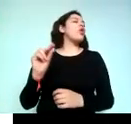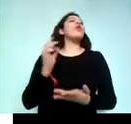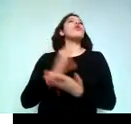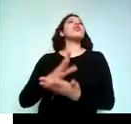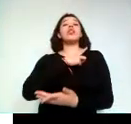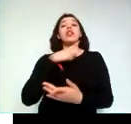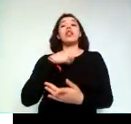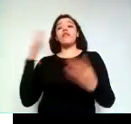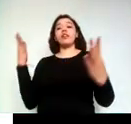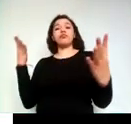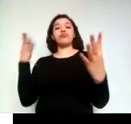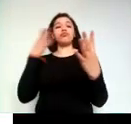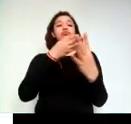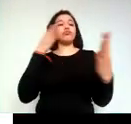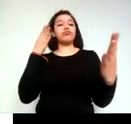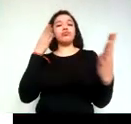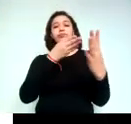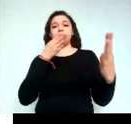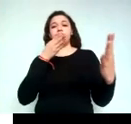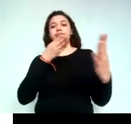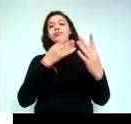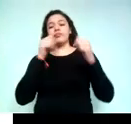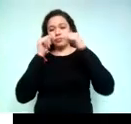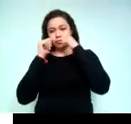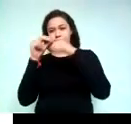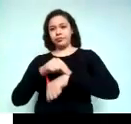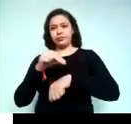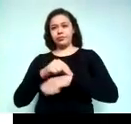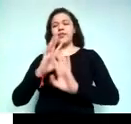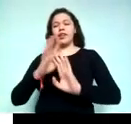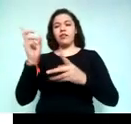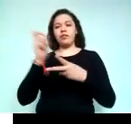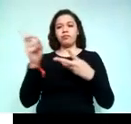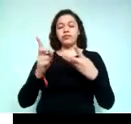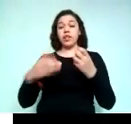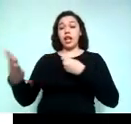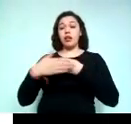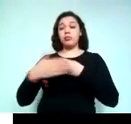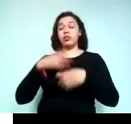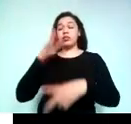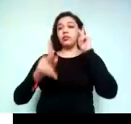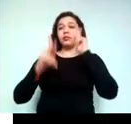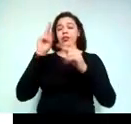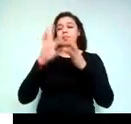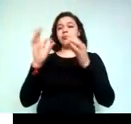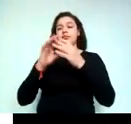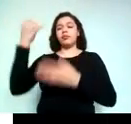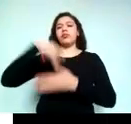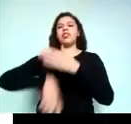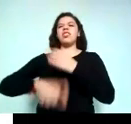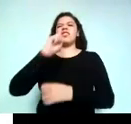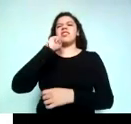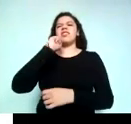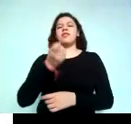canalizarlos a la atención médica y vamos a ver un poquito más en detalle en la siguiente plática a qué se refiere con esto y